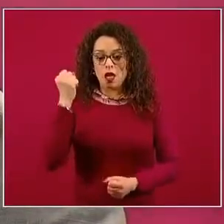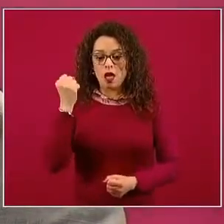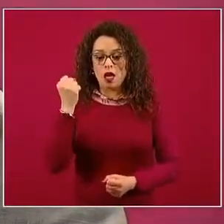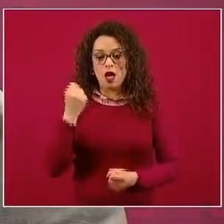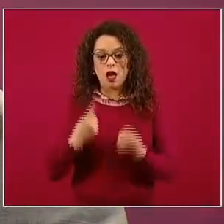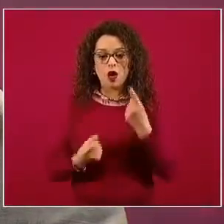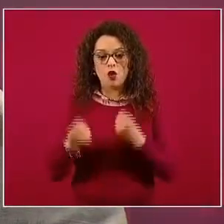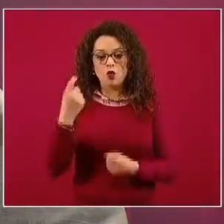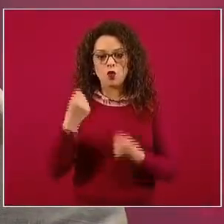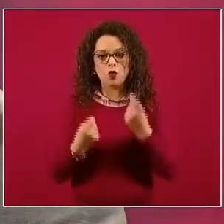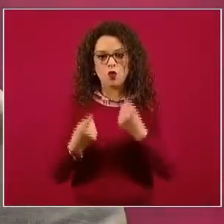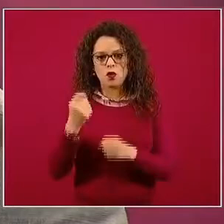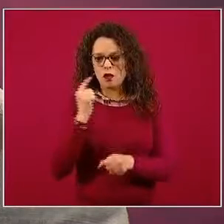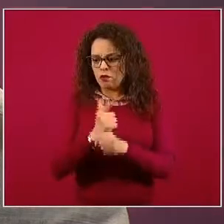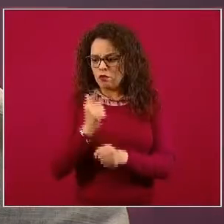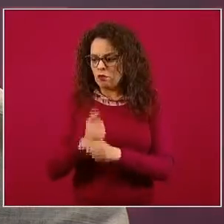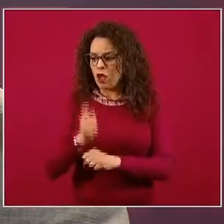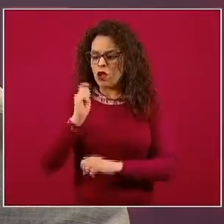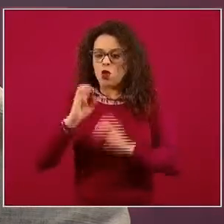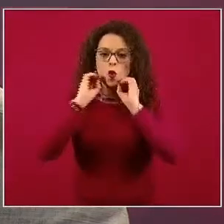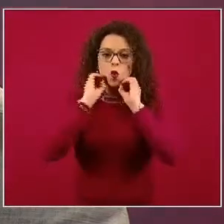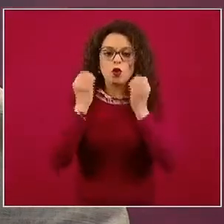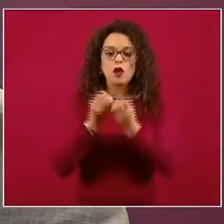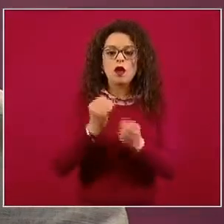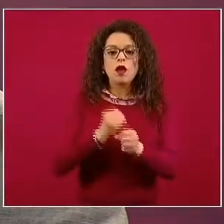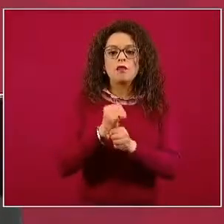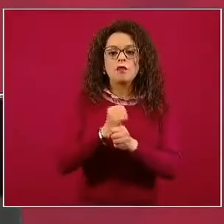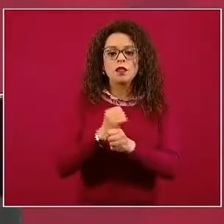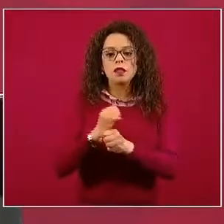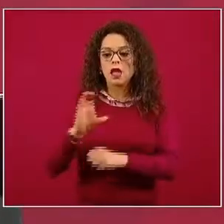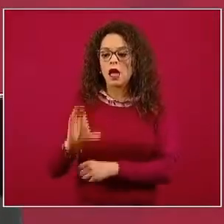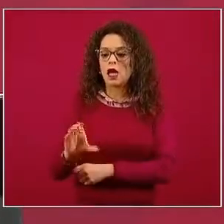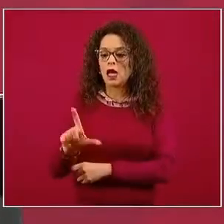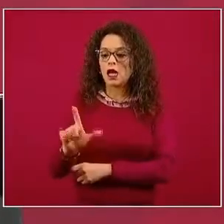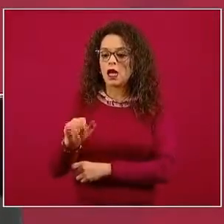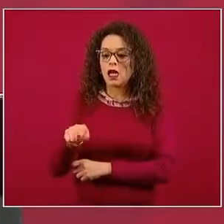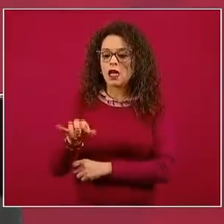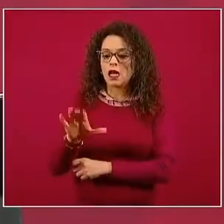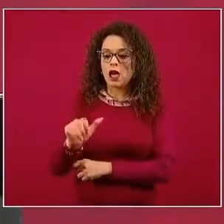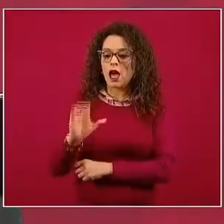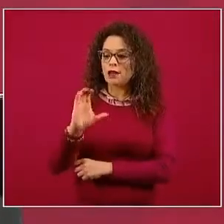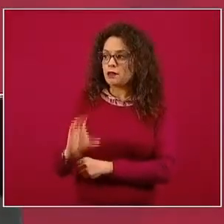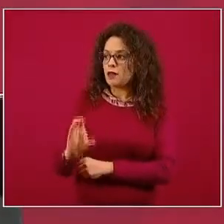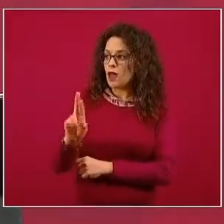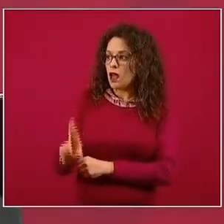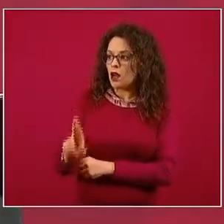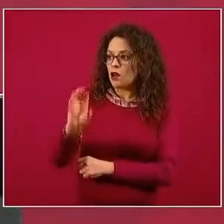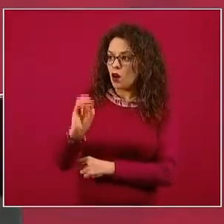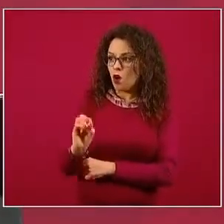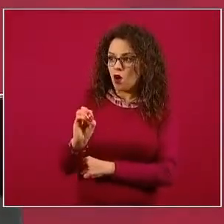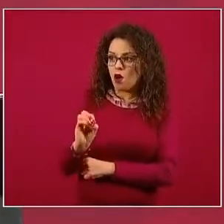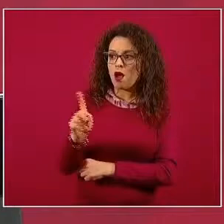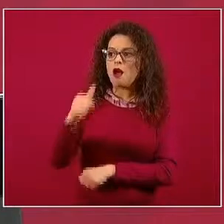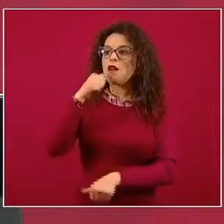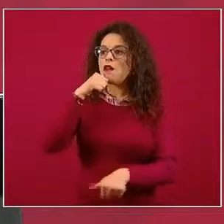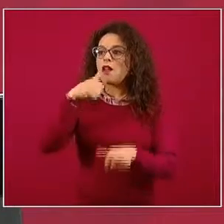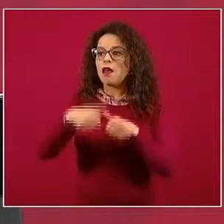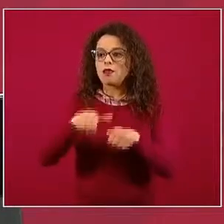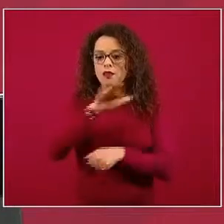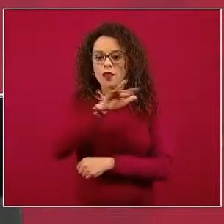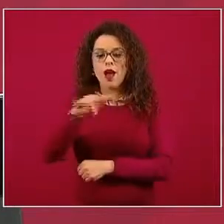llaman organizaciones de investigación clínica, CRO por sus siglas en inglés. Y estas